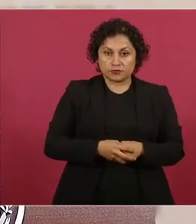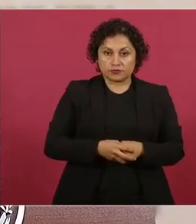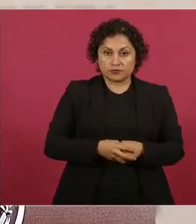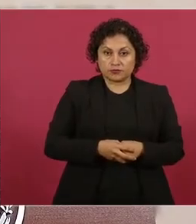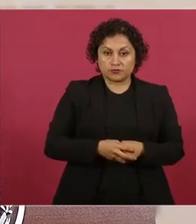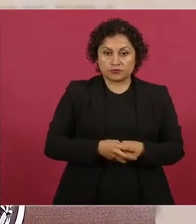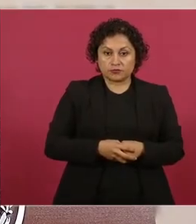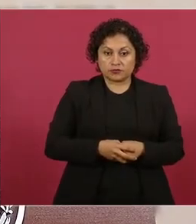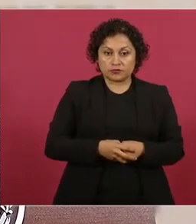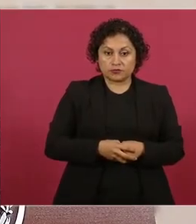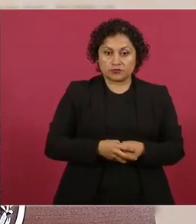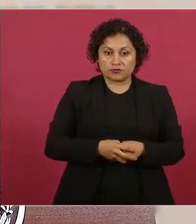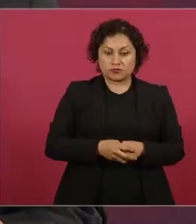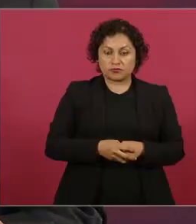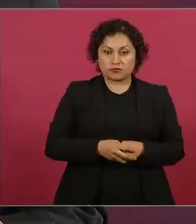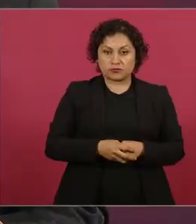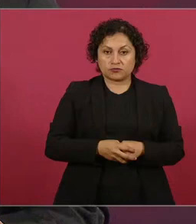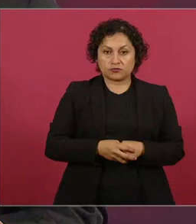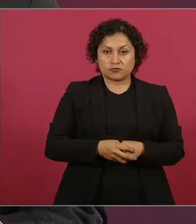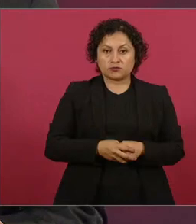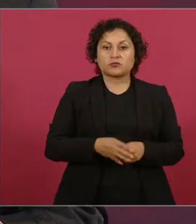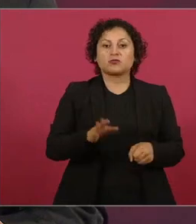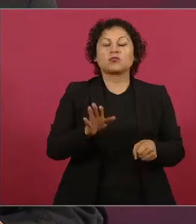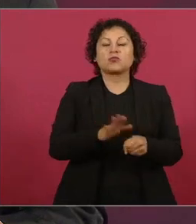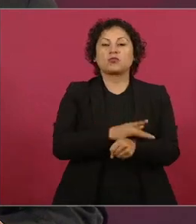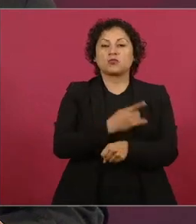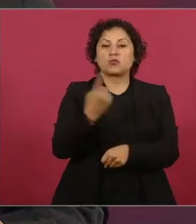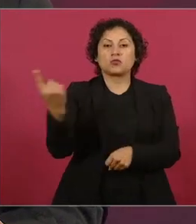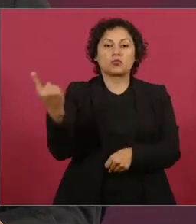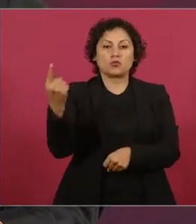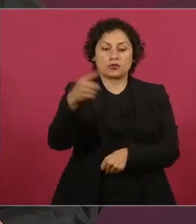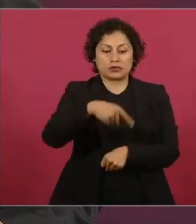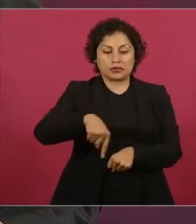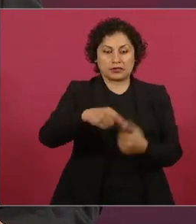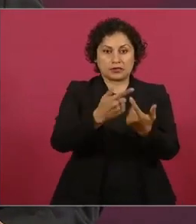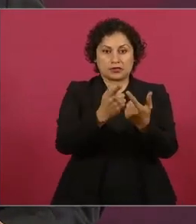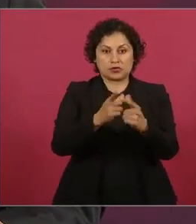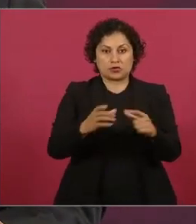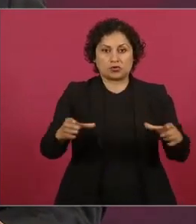porque Marina está llevando a cabo